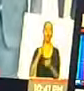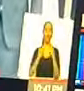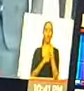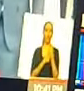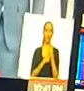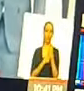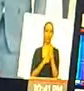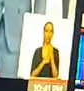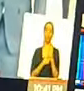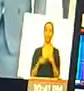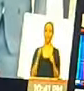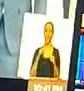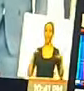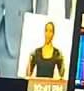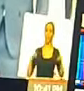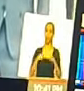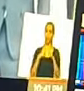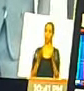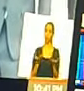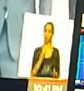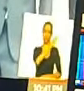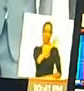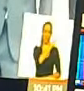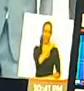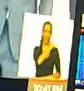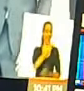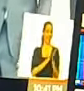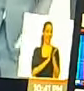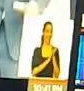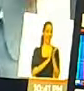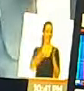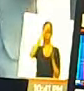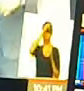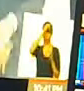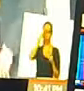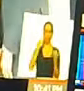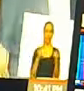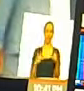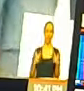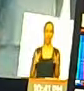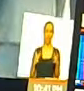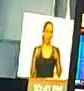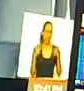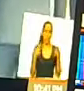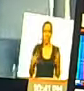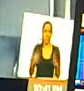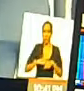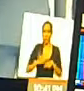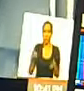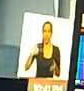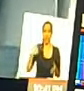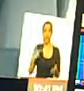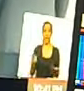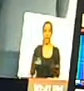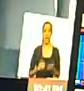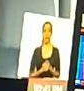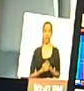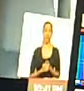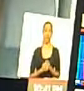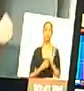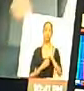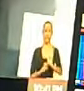vuelto con el espaldarazo de Trump, y él obviamente está nervioso porque tiene que efectivamente demostrarle